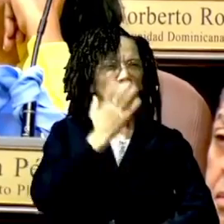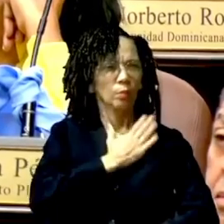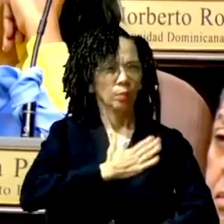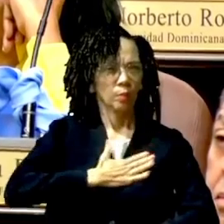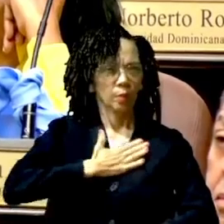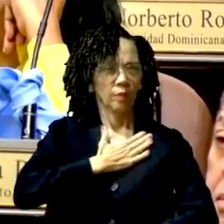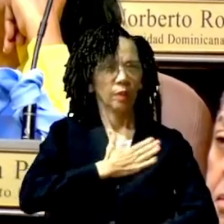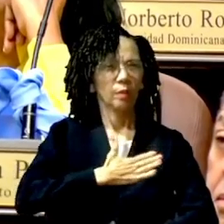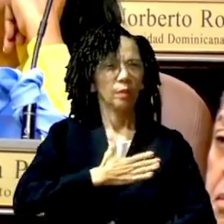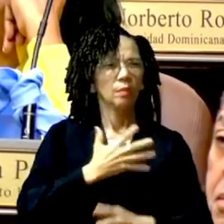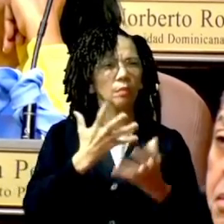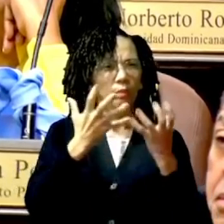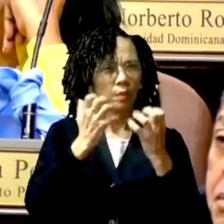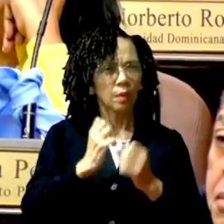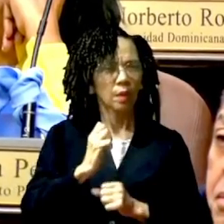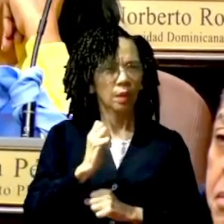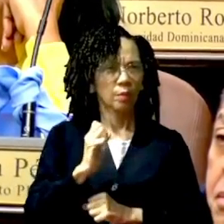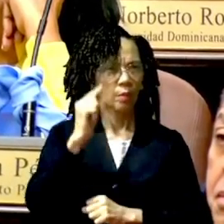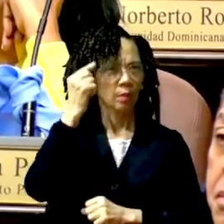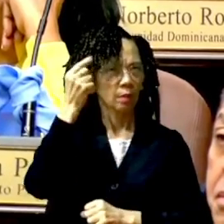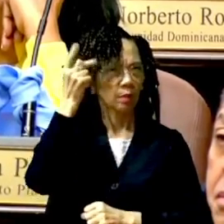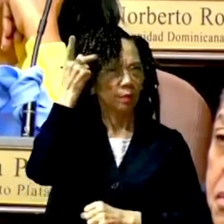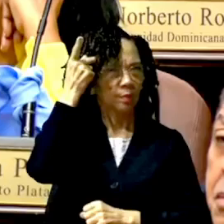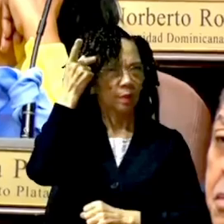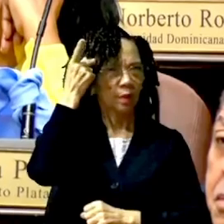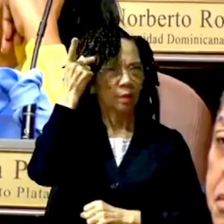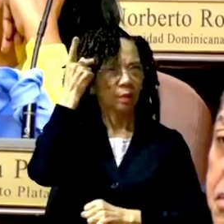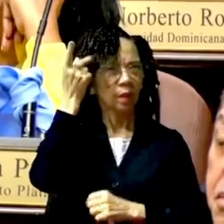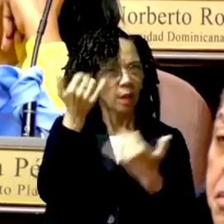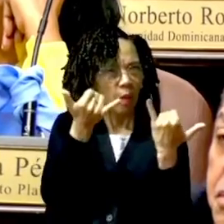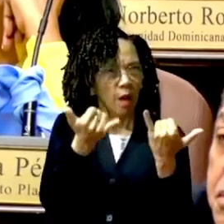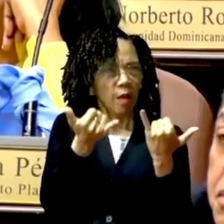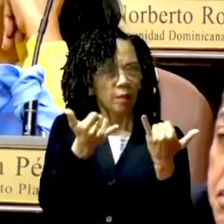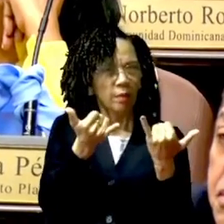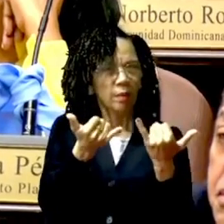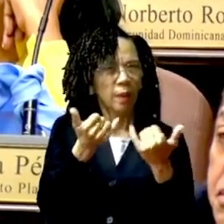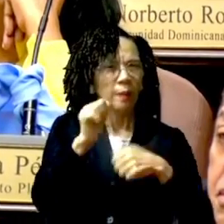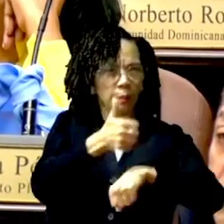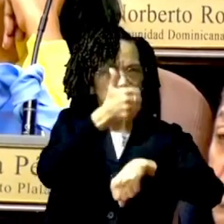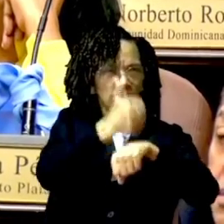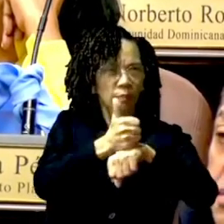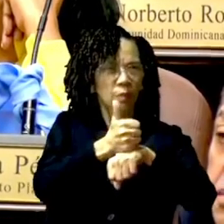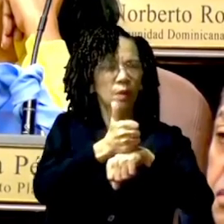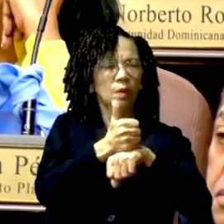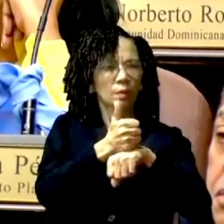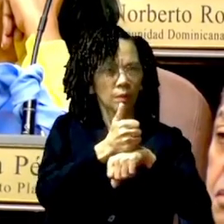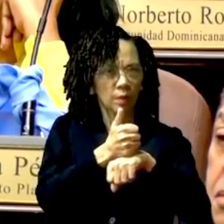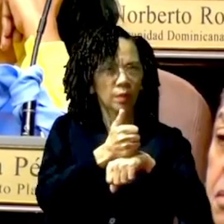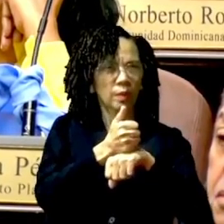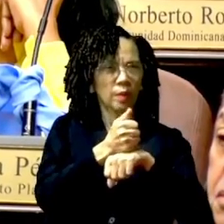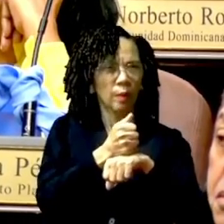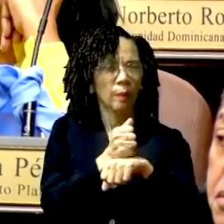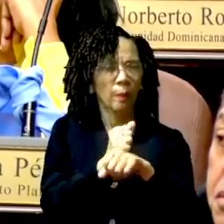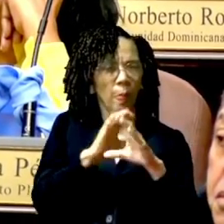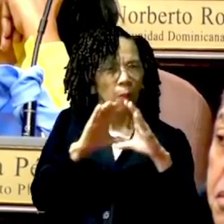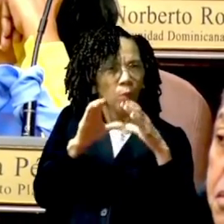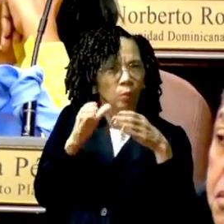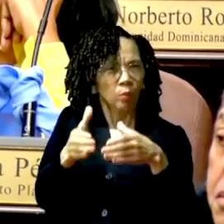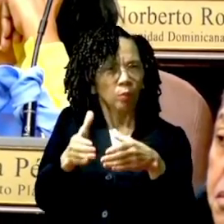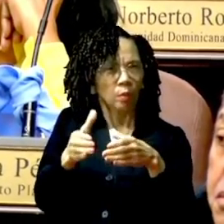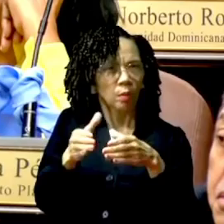gobierno se creó el Departamento de Salud Mental a través del Servicio Nacional de Salud, que antes no